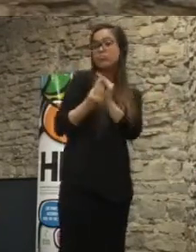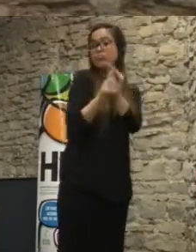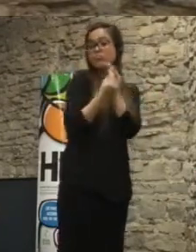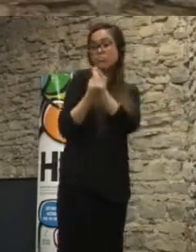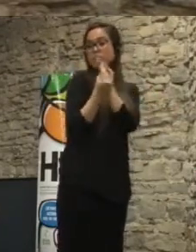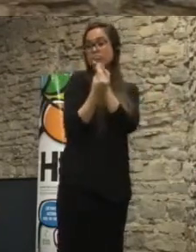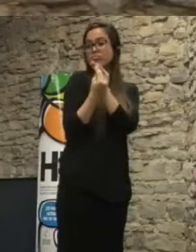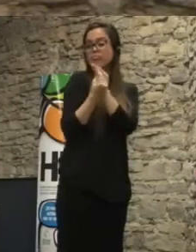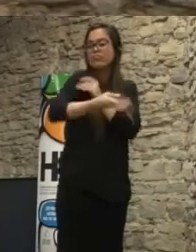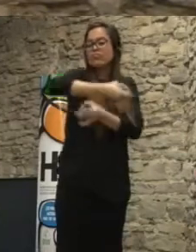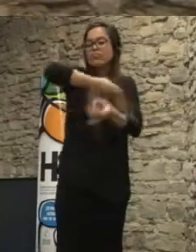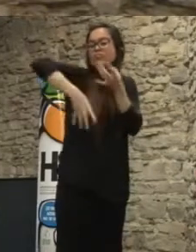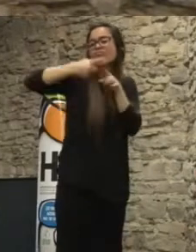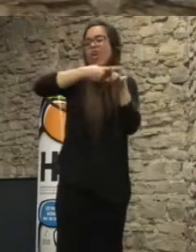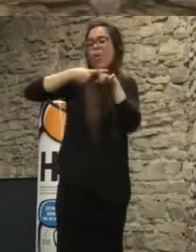comparten